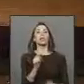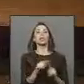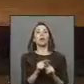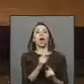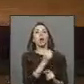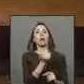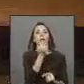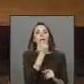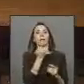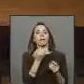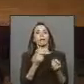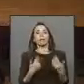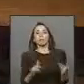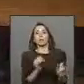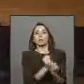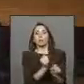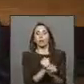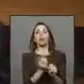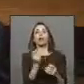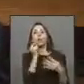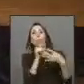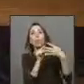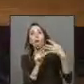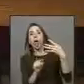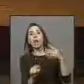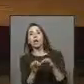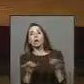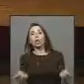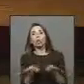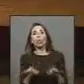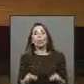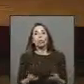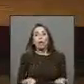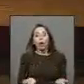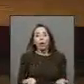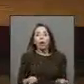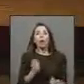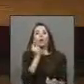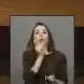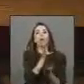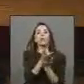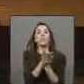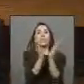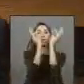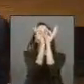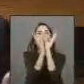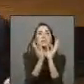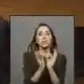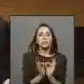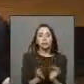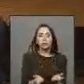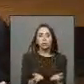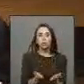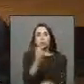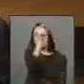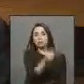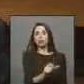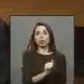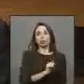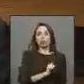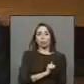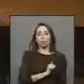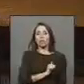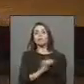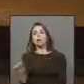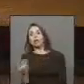una cuestión básica. Hay que determinar cuáles son las conductas en cuestión. ¿Cuáles son los deberes específicos que tiene que cumplir una persona para que